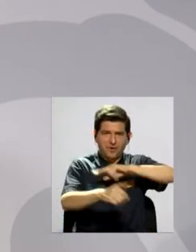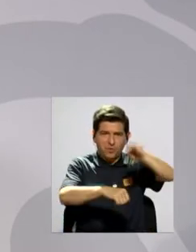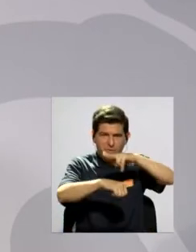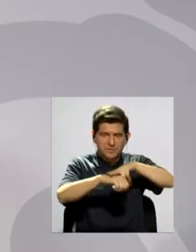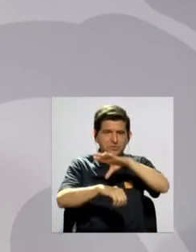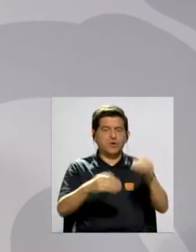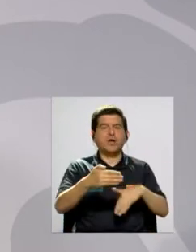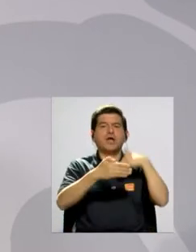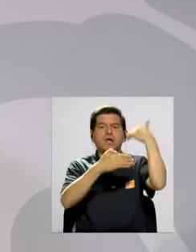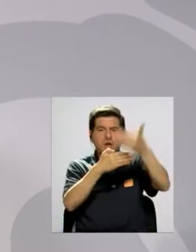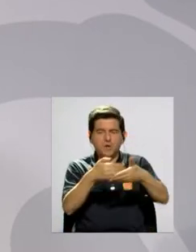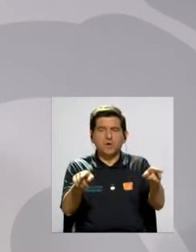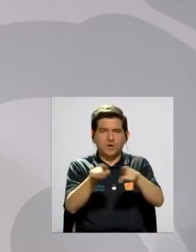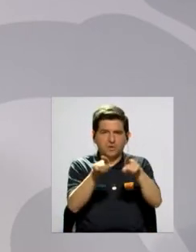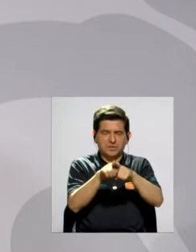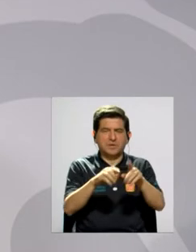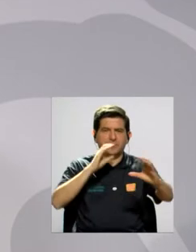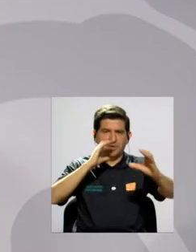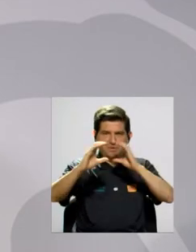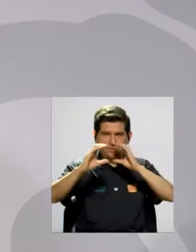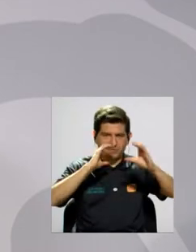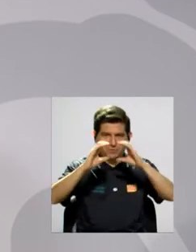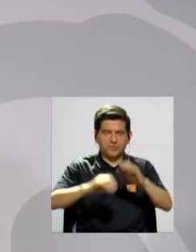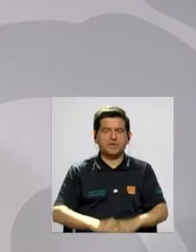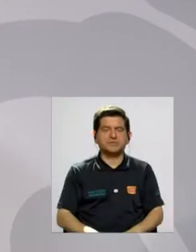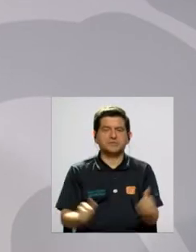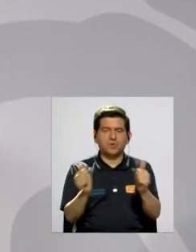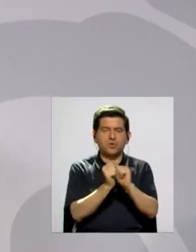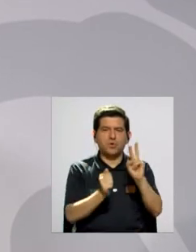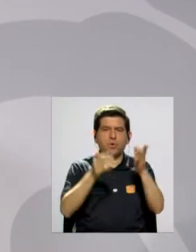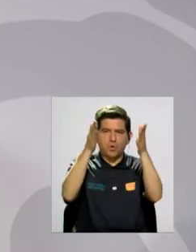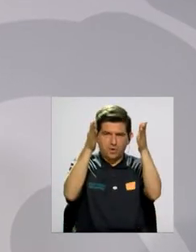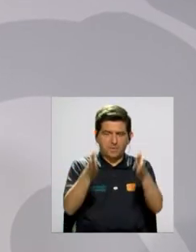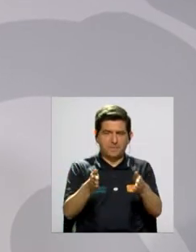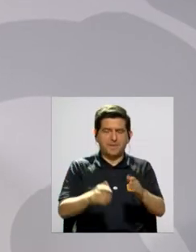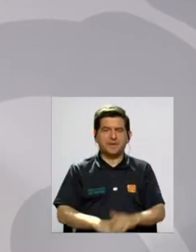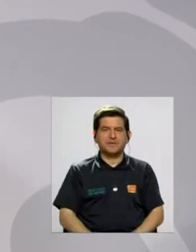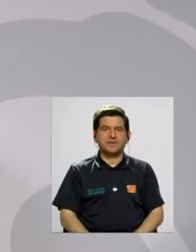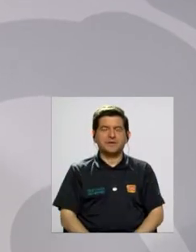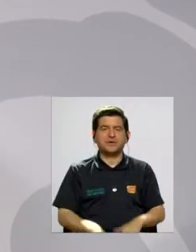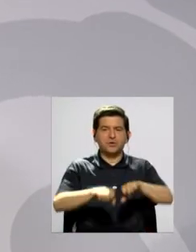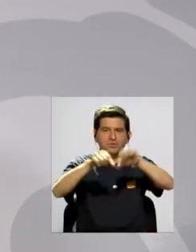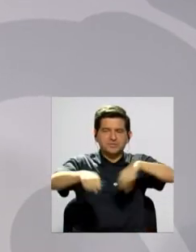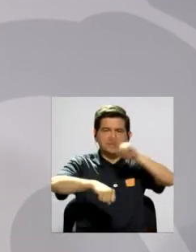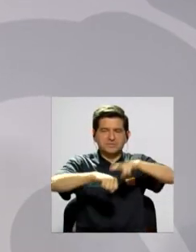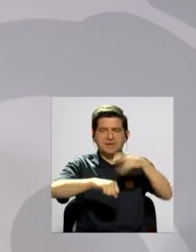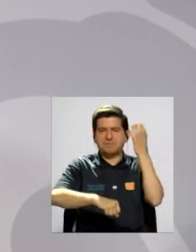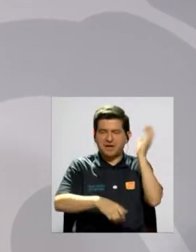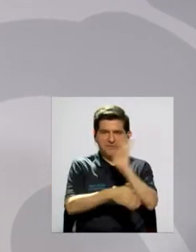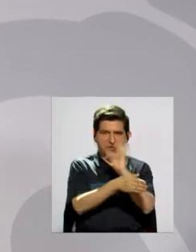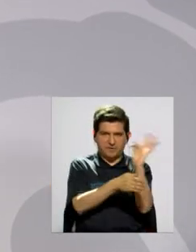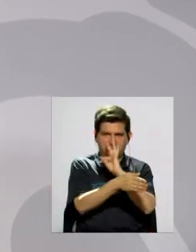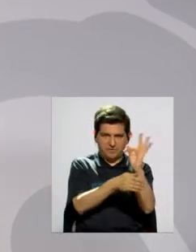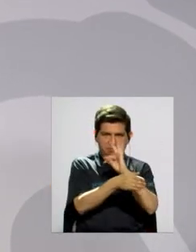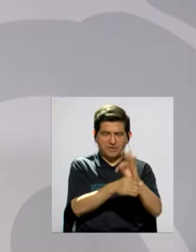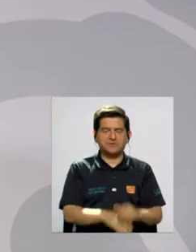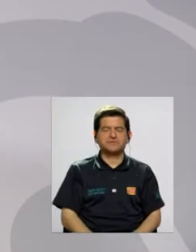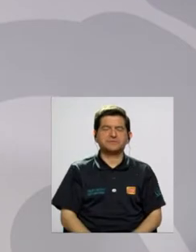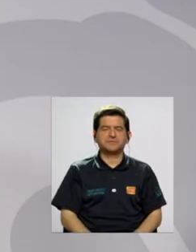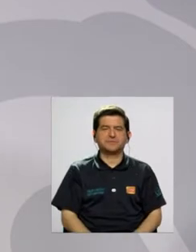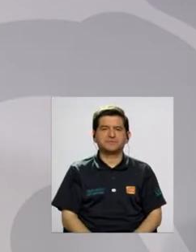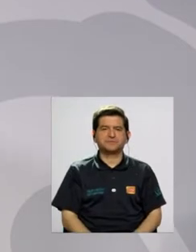de inmediato nos vamos a comunicar y a conectar con nuestros compañeros del Sistema Nacional de Radio y Televisión, el